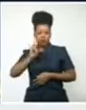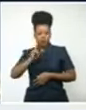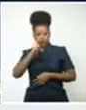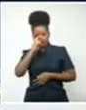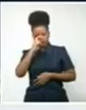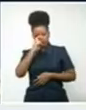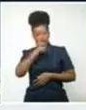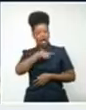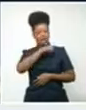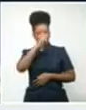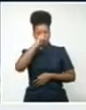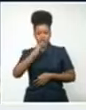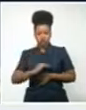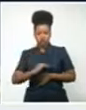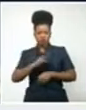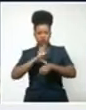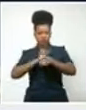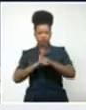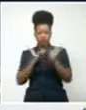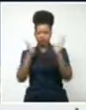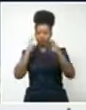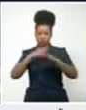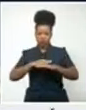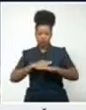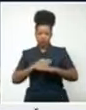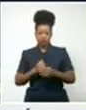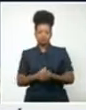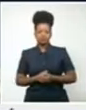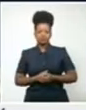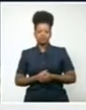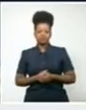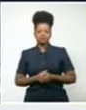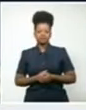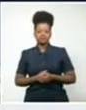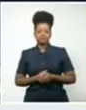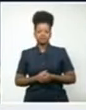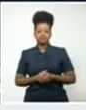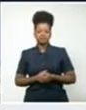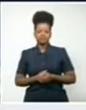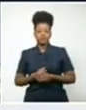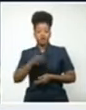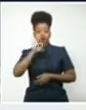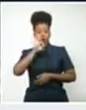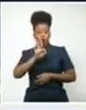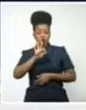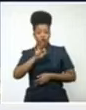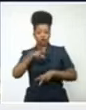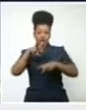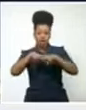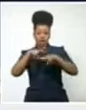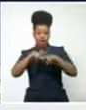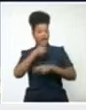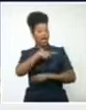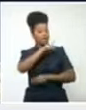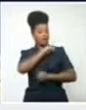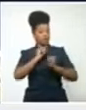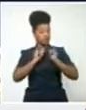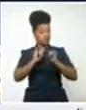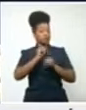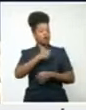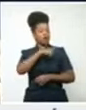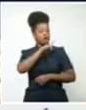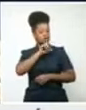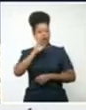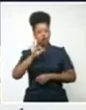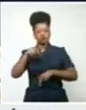niño. Los casos pertenecen 8 a La Habana, el 88,8%, y 1 de